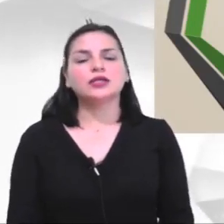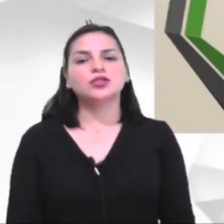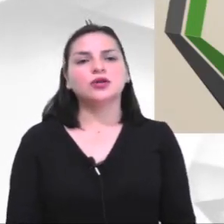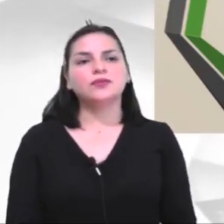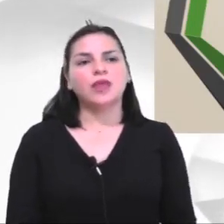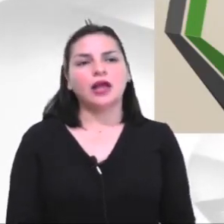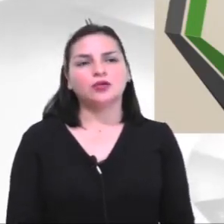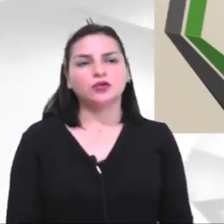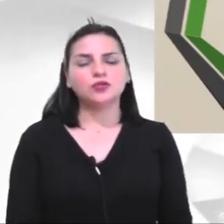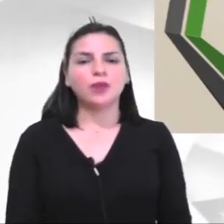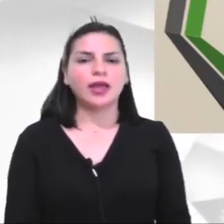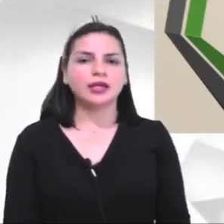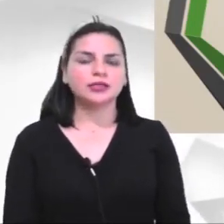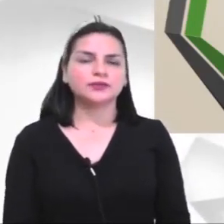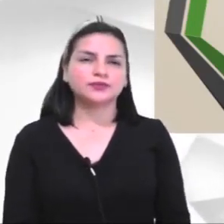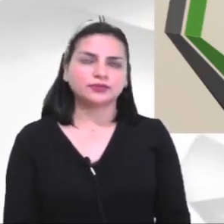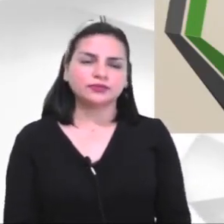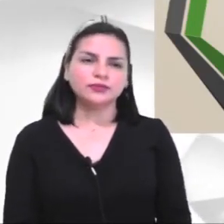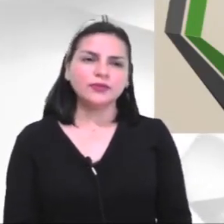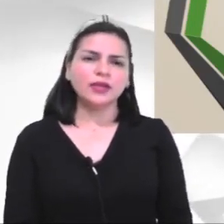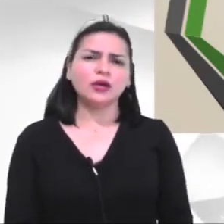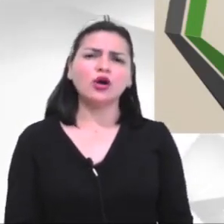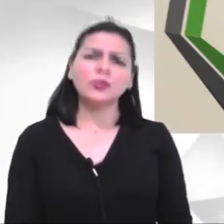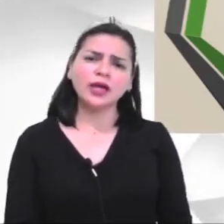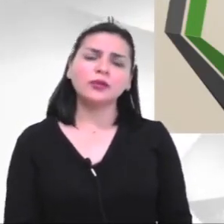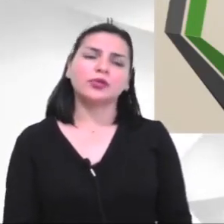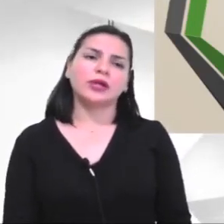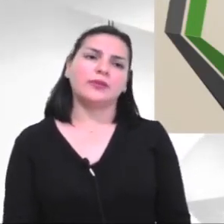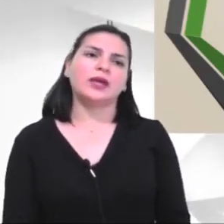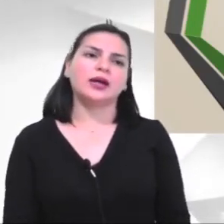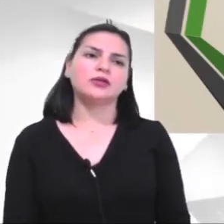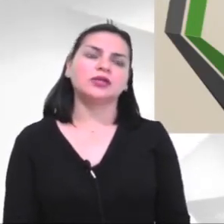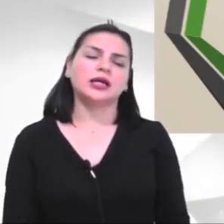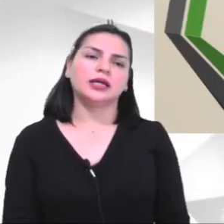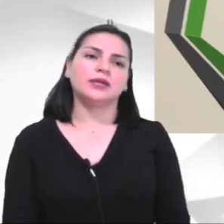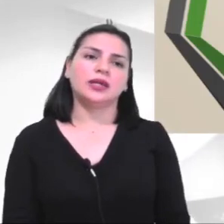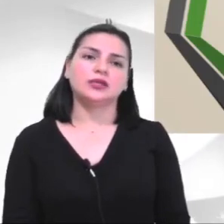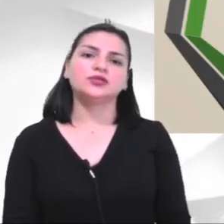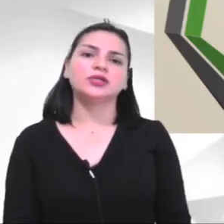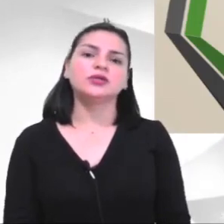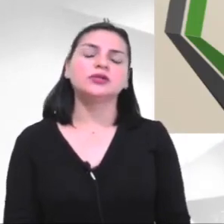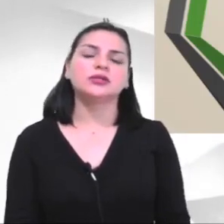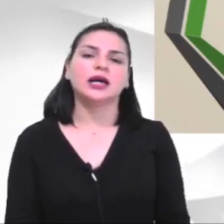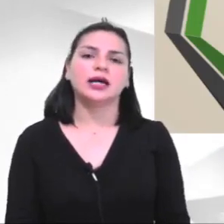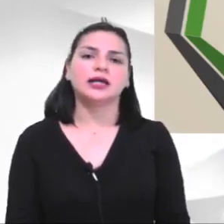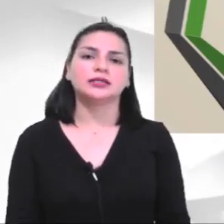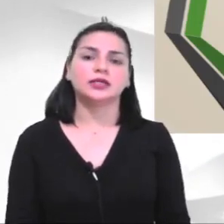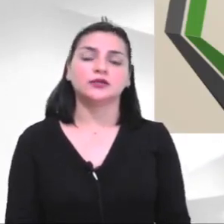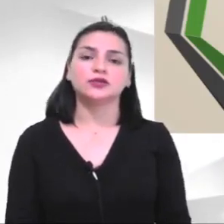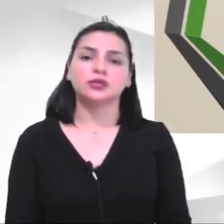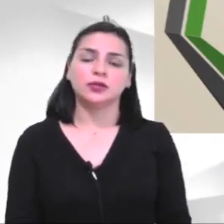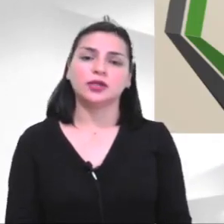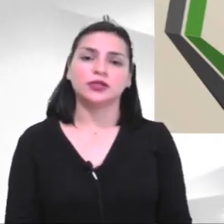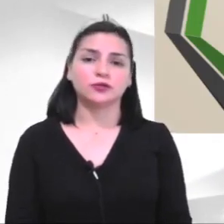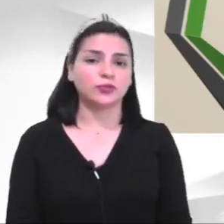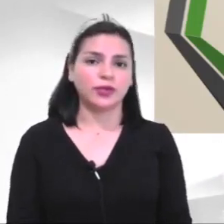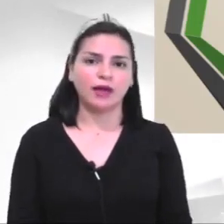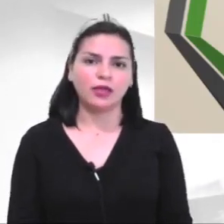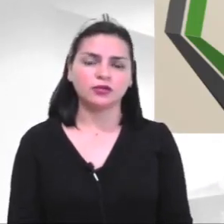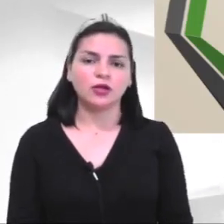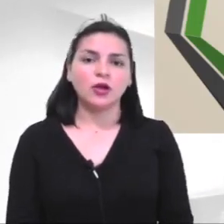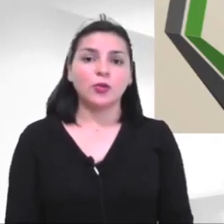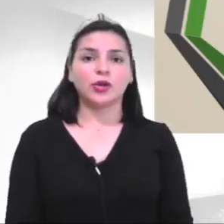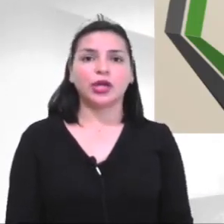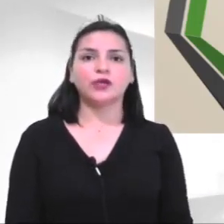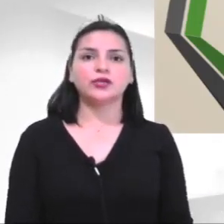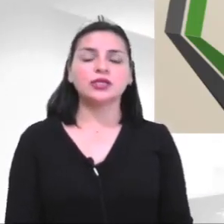la educación algunos padres optan por enviar a sus hijos a centros educativos